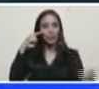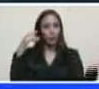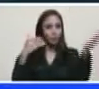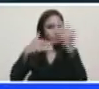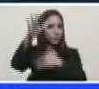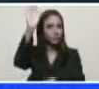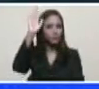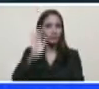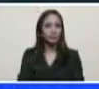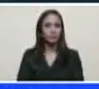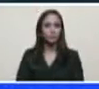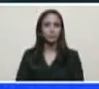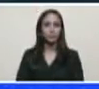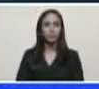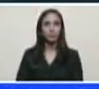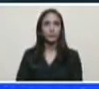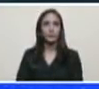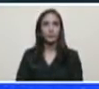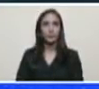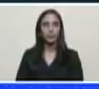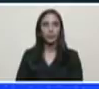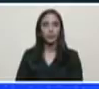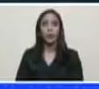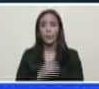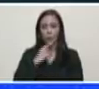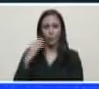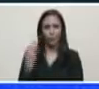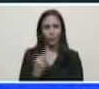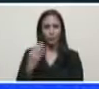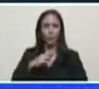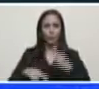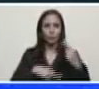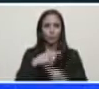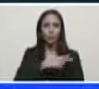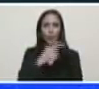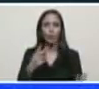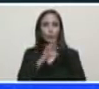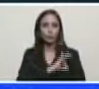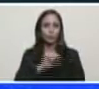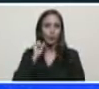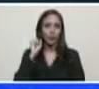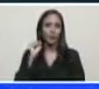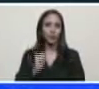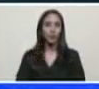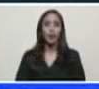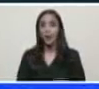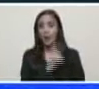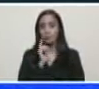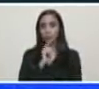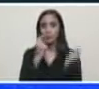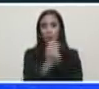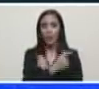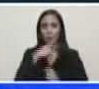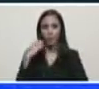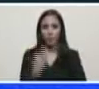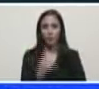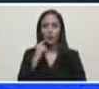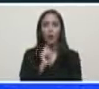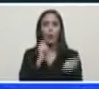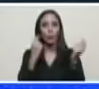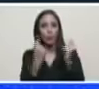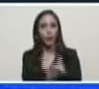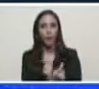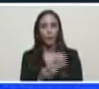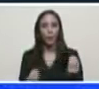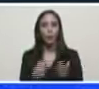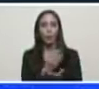expresión pero sobre todo para hacer una revolución social que cambie el